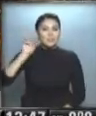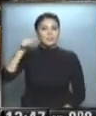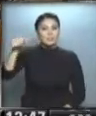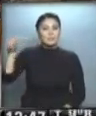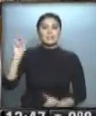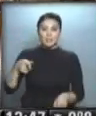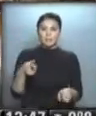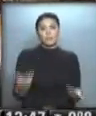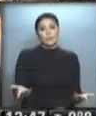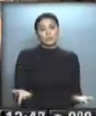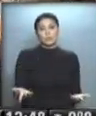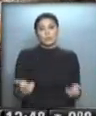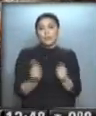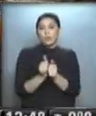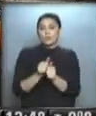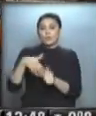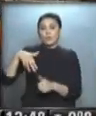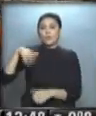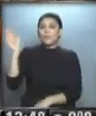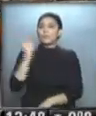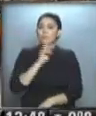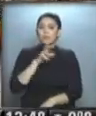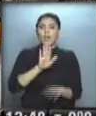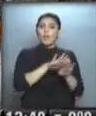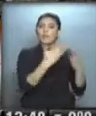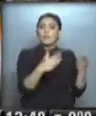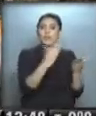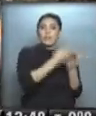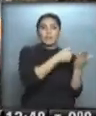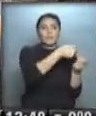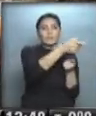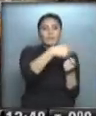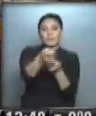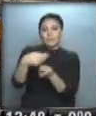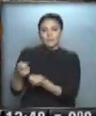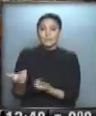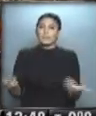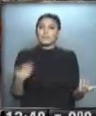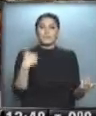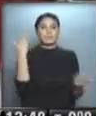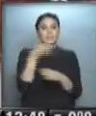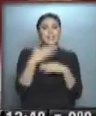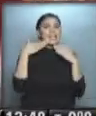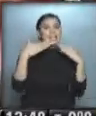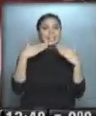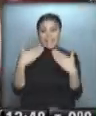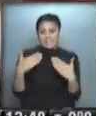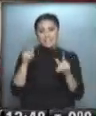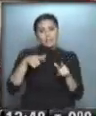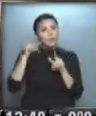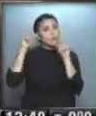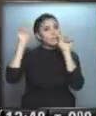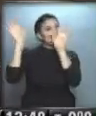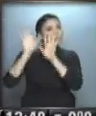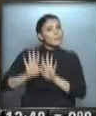repartiendo obviamente con una tarea muy militante nuestros volantes así que venimos a agradecer los convenios por supuesto a planificar